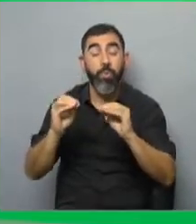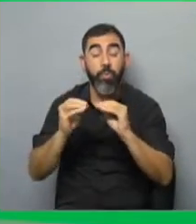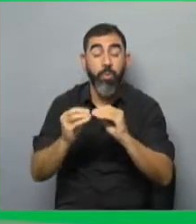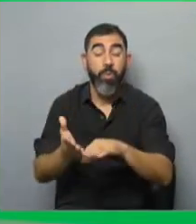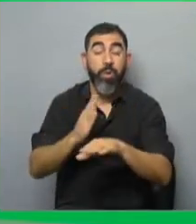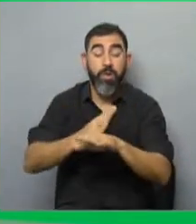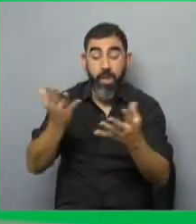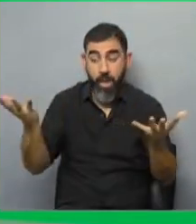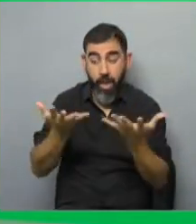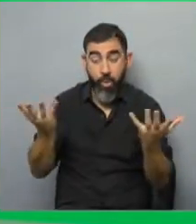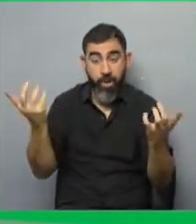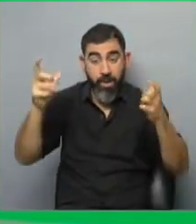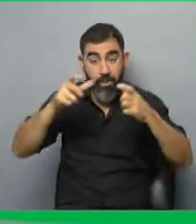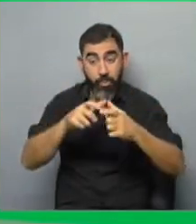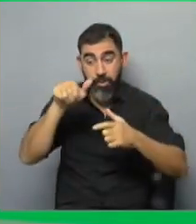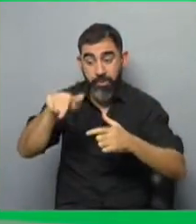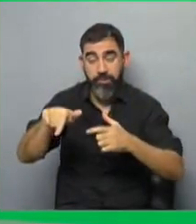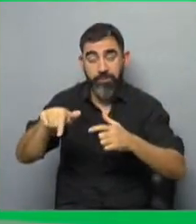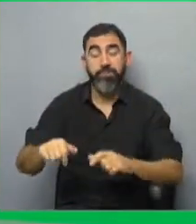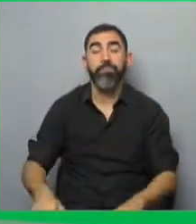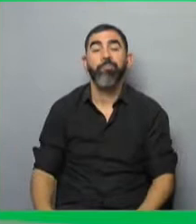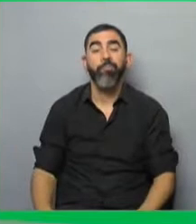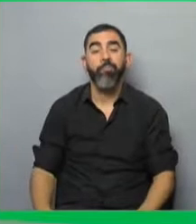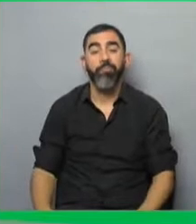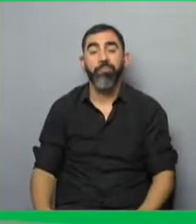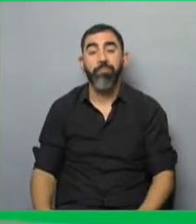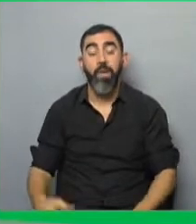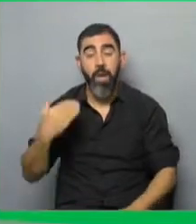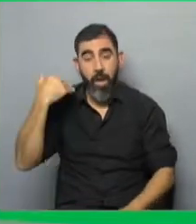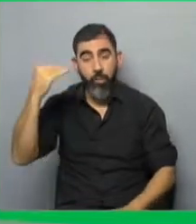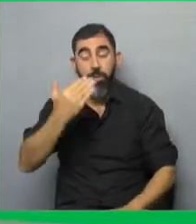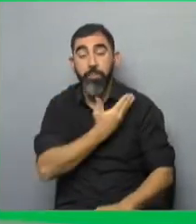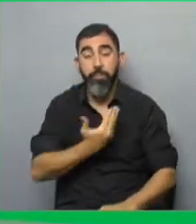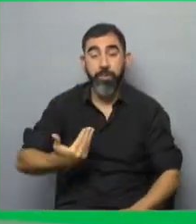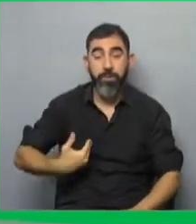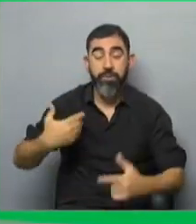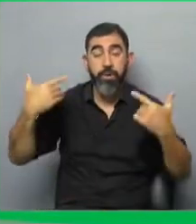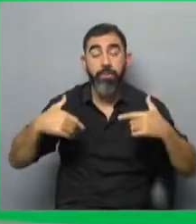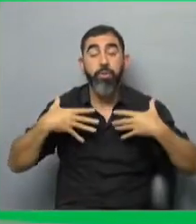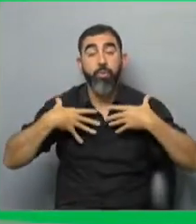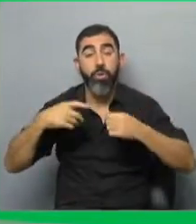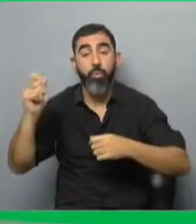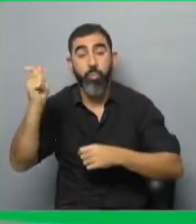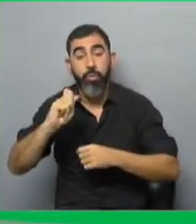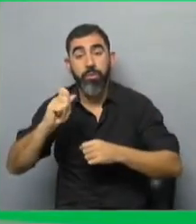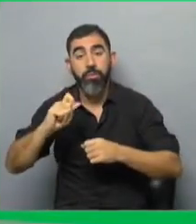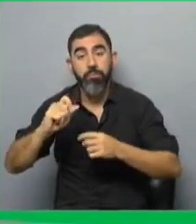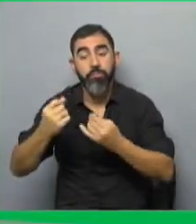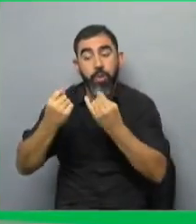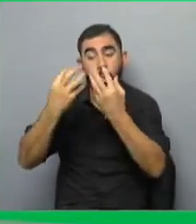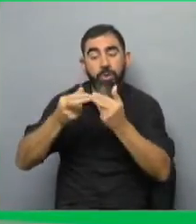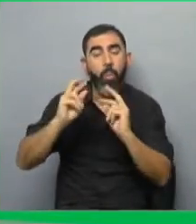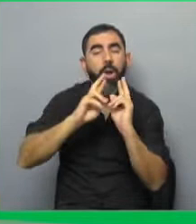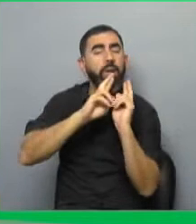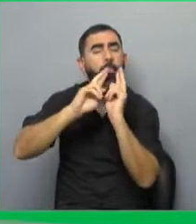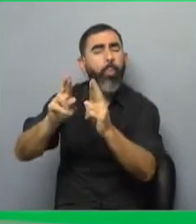periodista, se está desarrollando hasta ahora esta reunión a la que hacía referencia Mauricio entre las autoridades de Presidencia y del Ministerio de Salud Pública para articular la respuesta